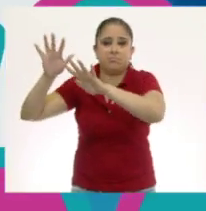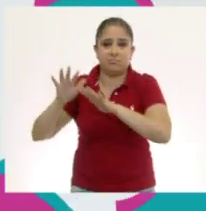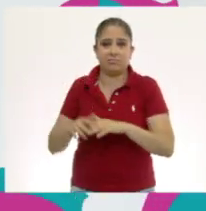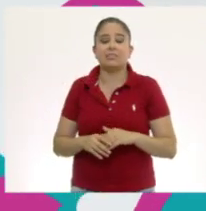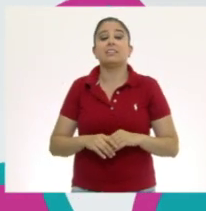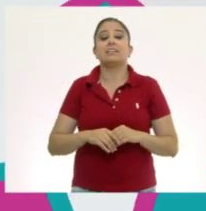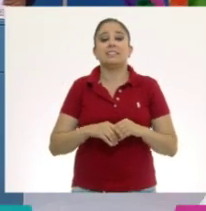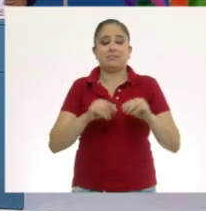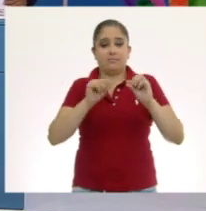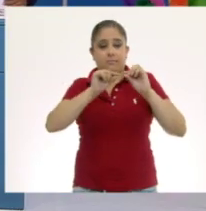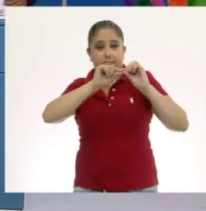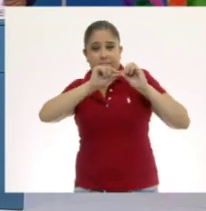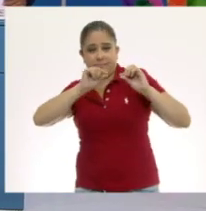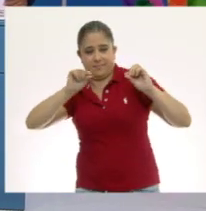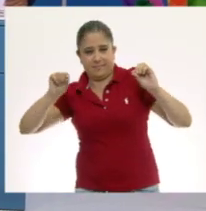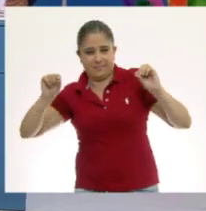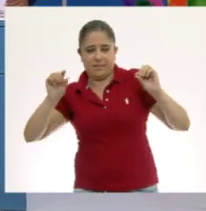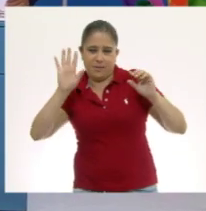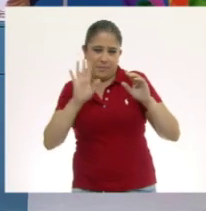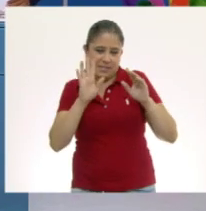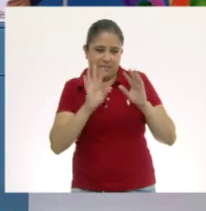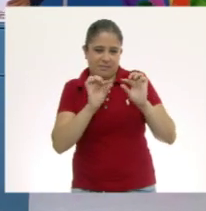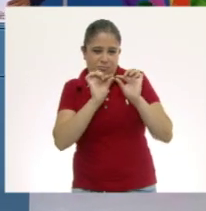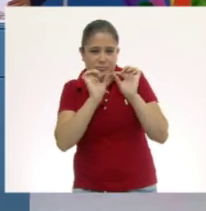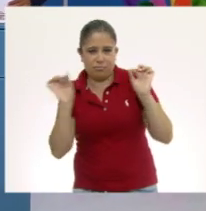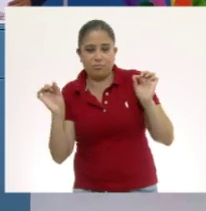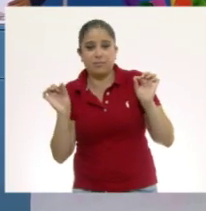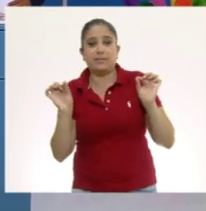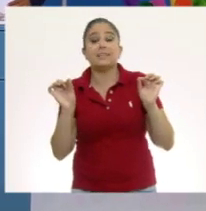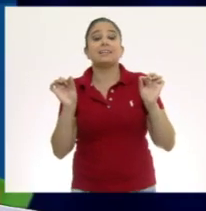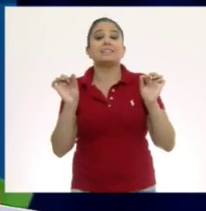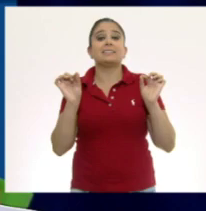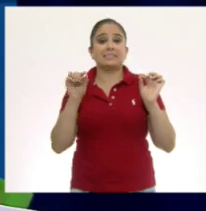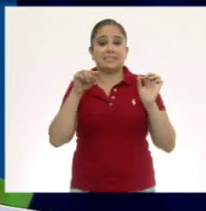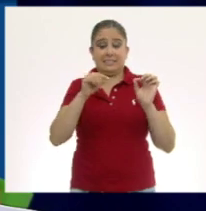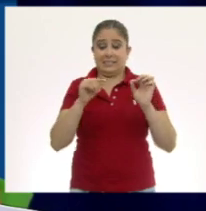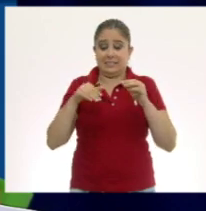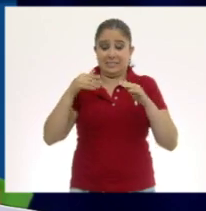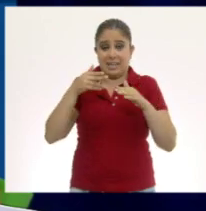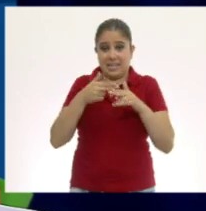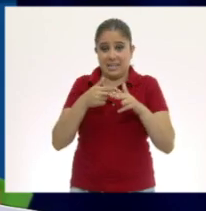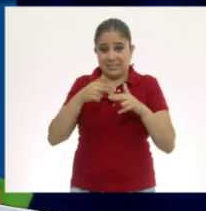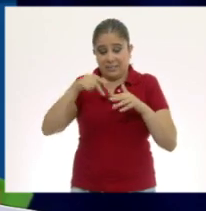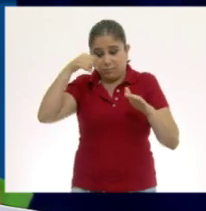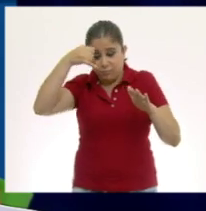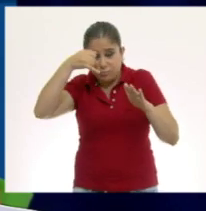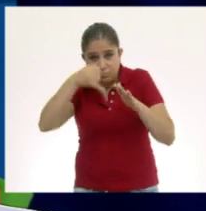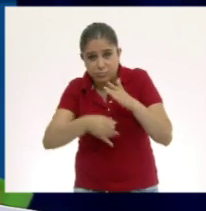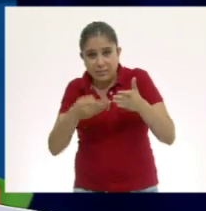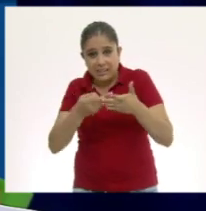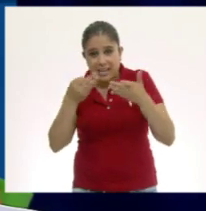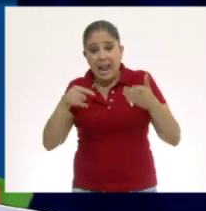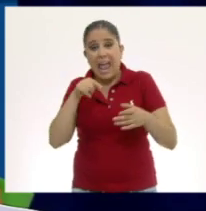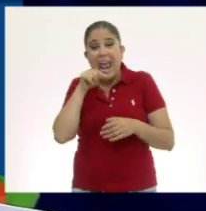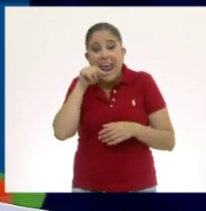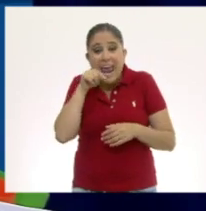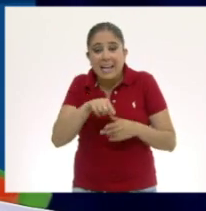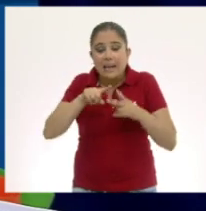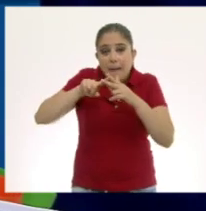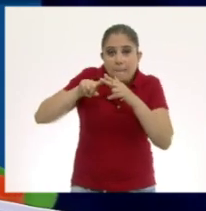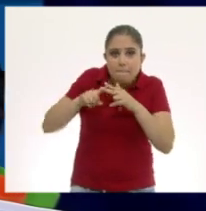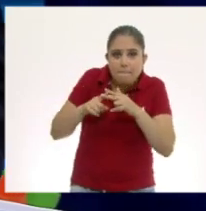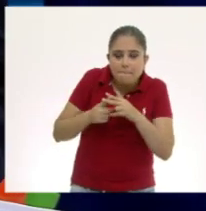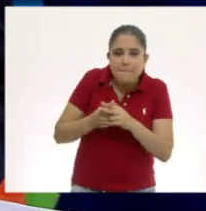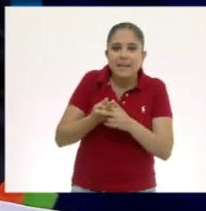en línea recta, por llamarlo de esa manera, y llegando a la superficie terrestre, ahí es donde se detecta lo que